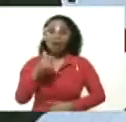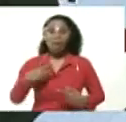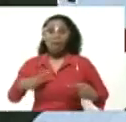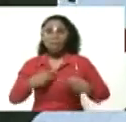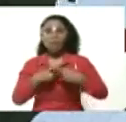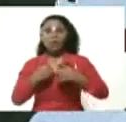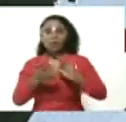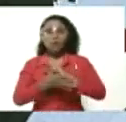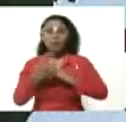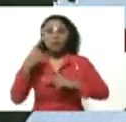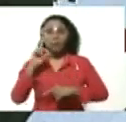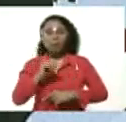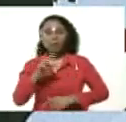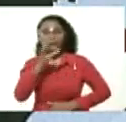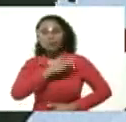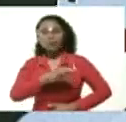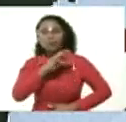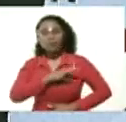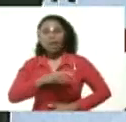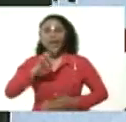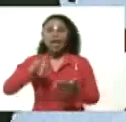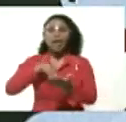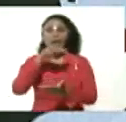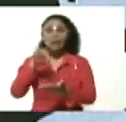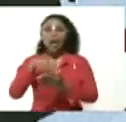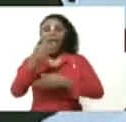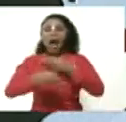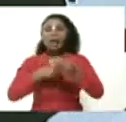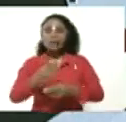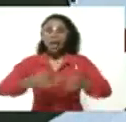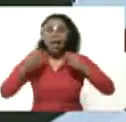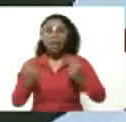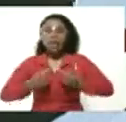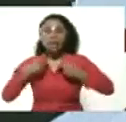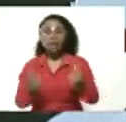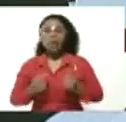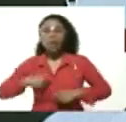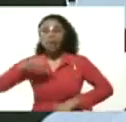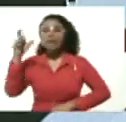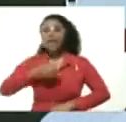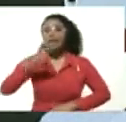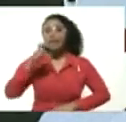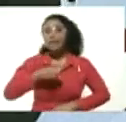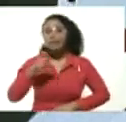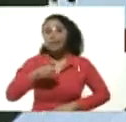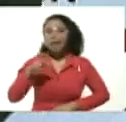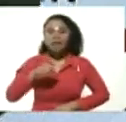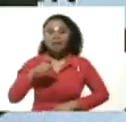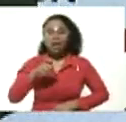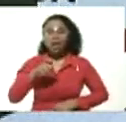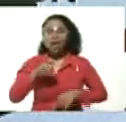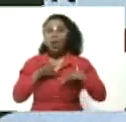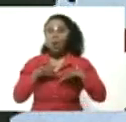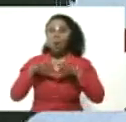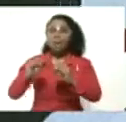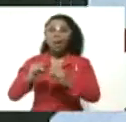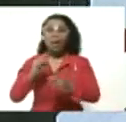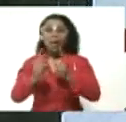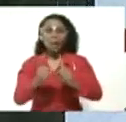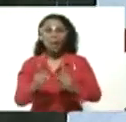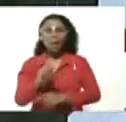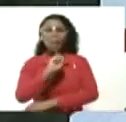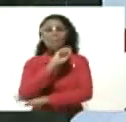reclaman soberanía nacional que generan la reacción de los que se necesitan imperios. La pregunta